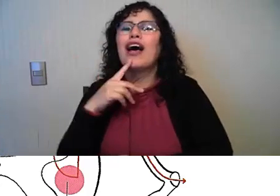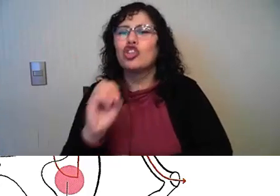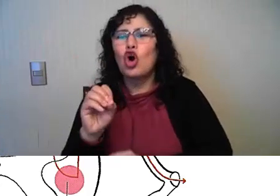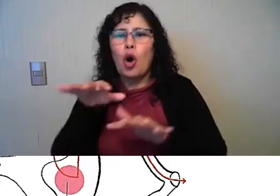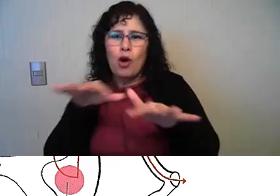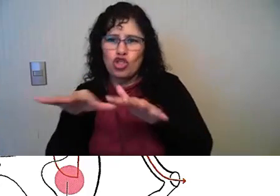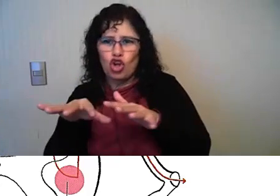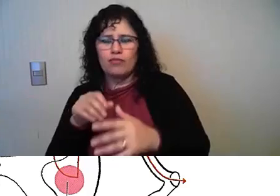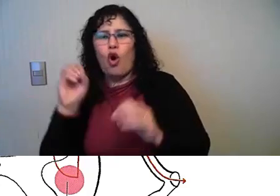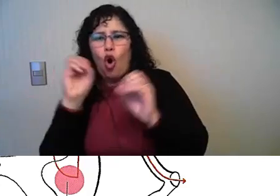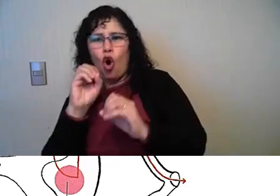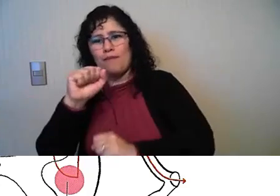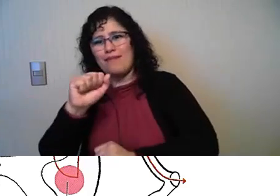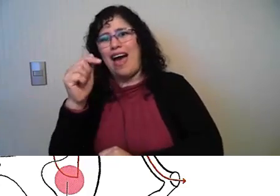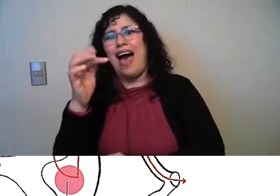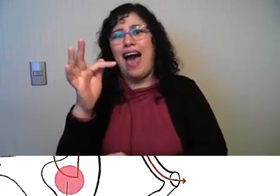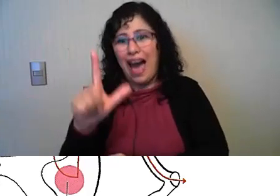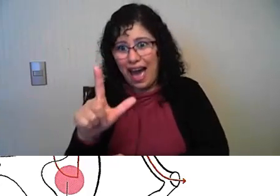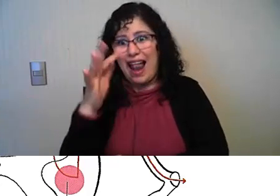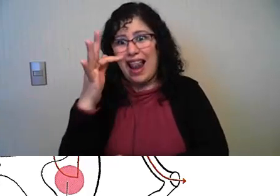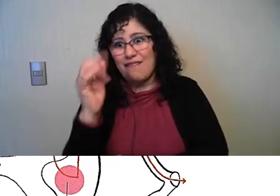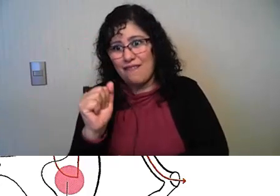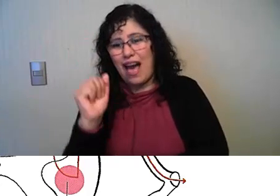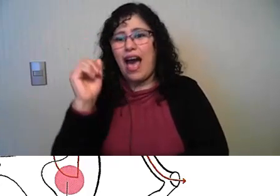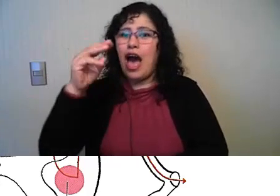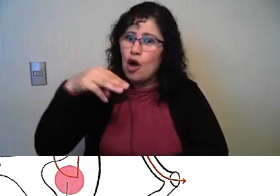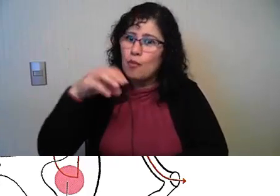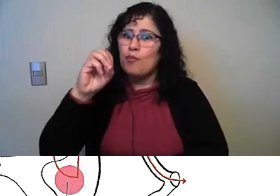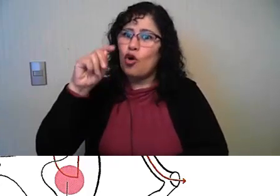como alfa motoneurona.